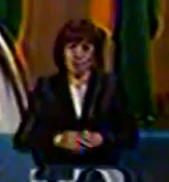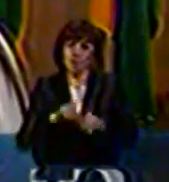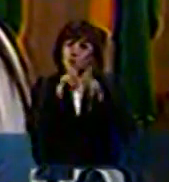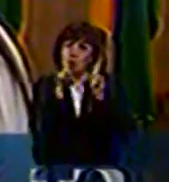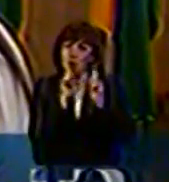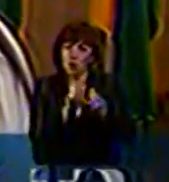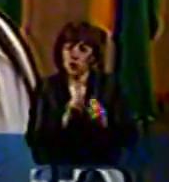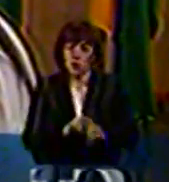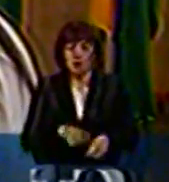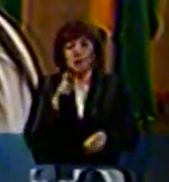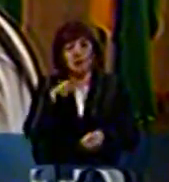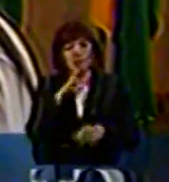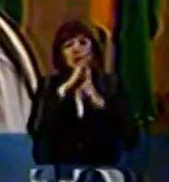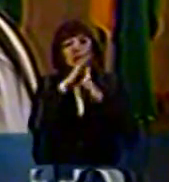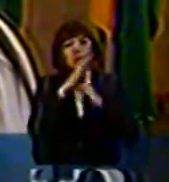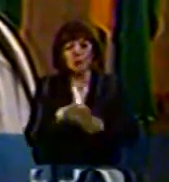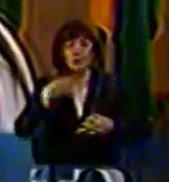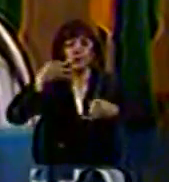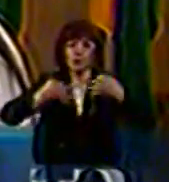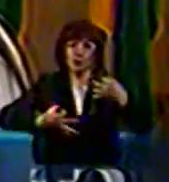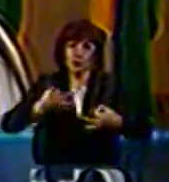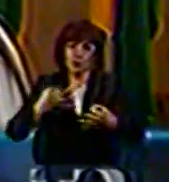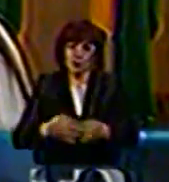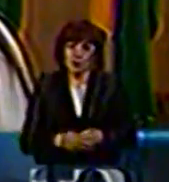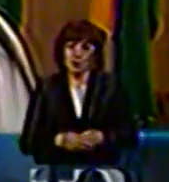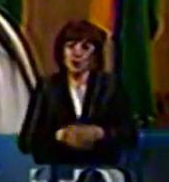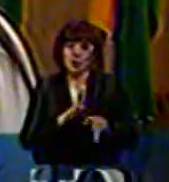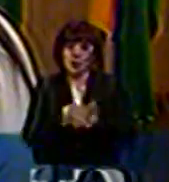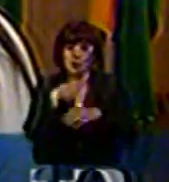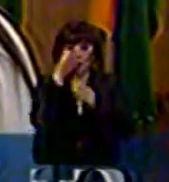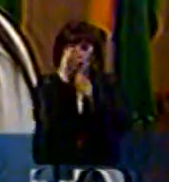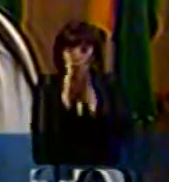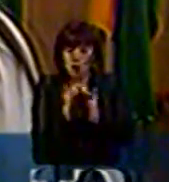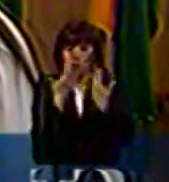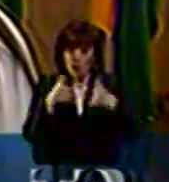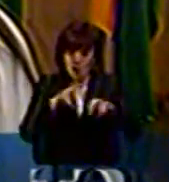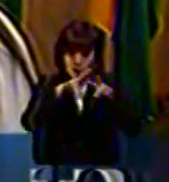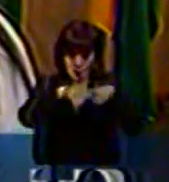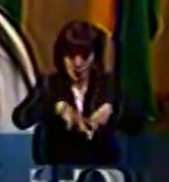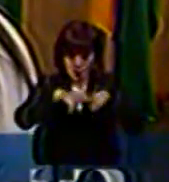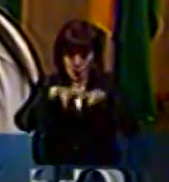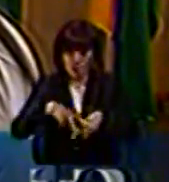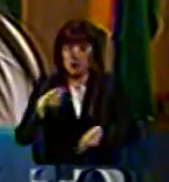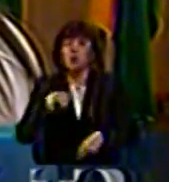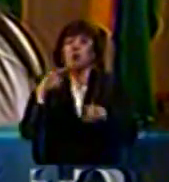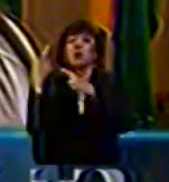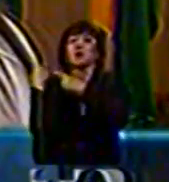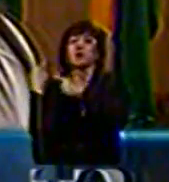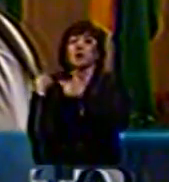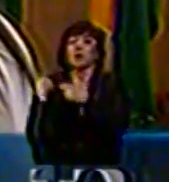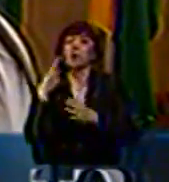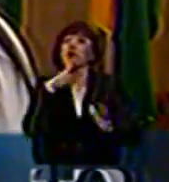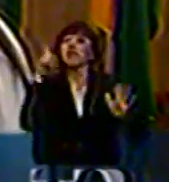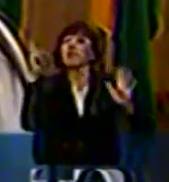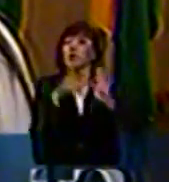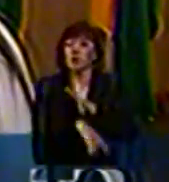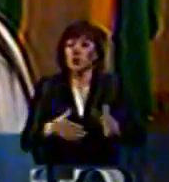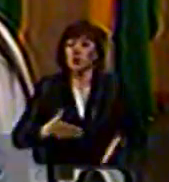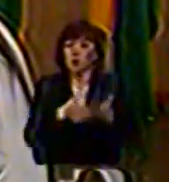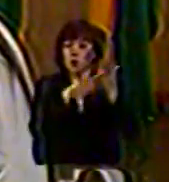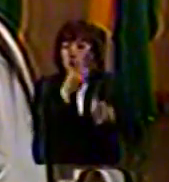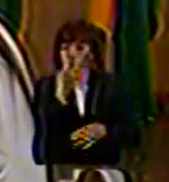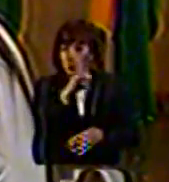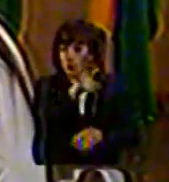a la justicia. Yo, una vez que se analice este informe preliminar, tengo la responsabilidad de presentar la denuncia penal en contra de todos